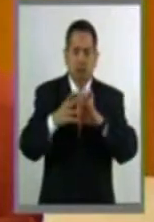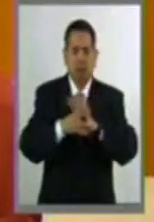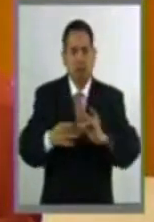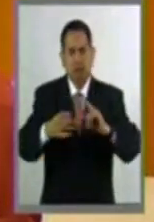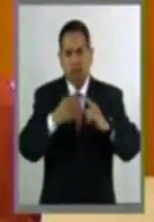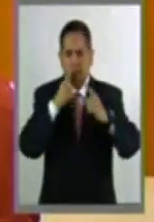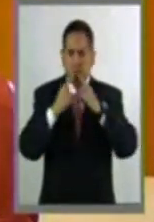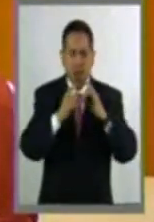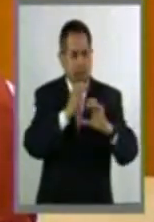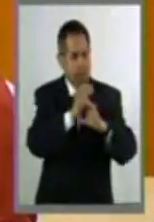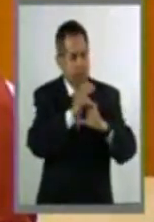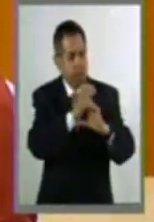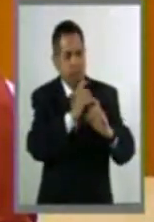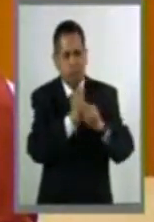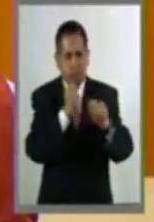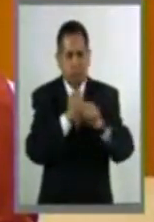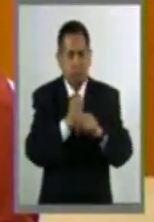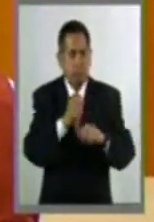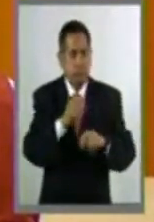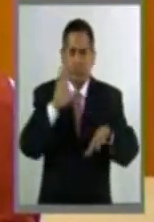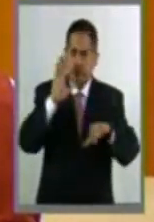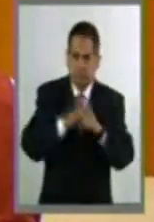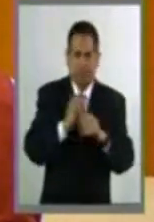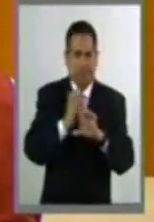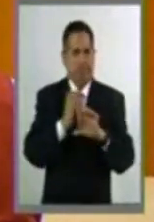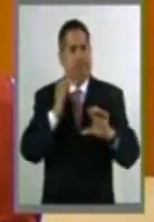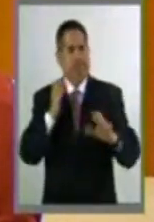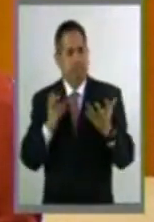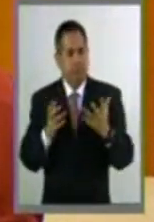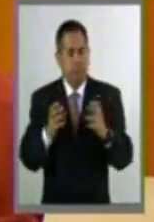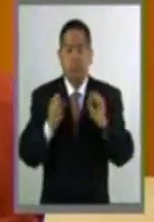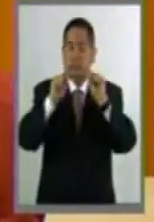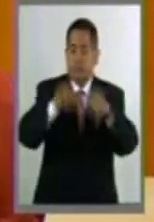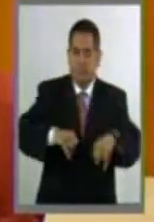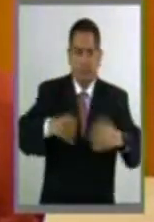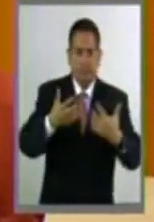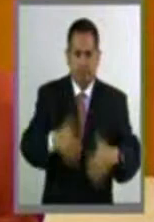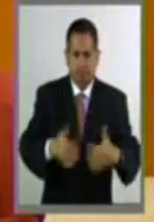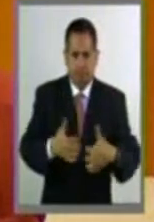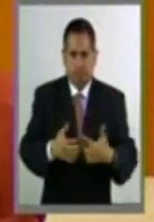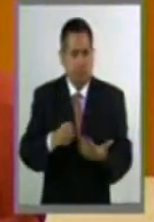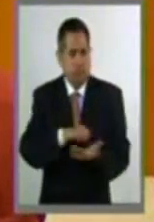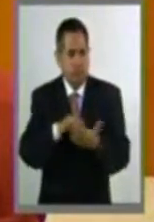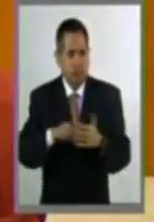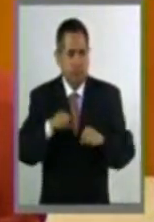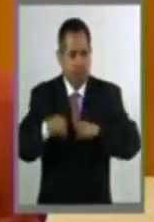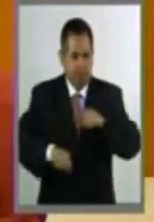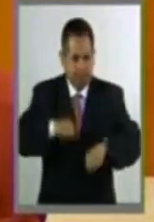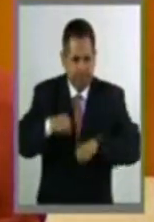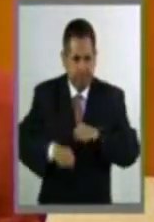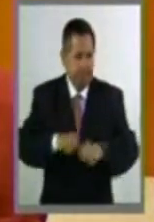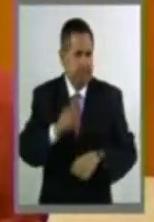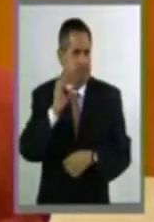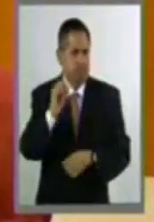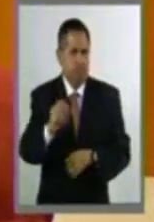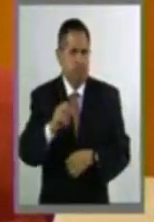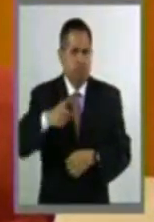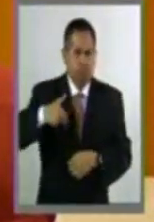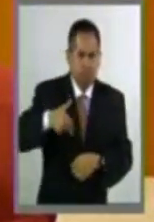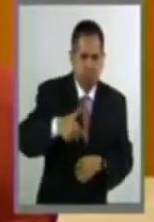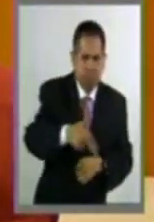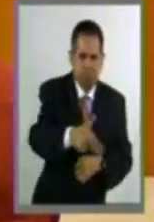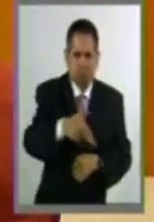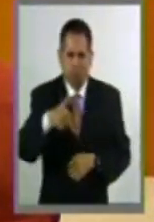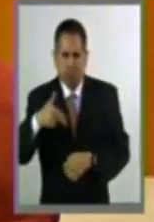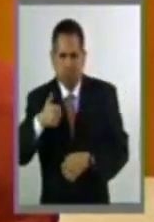el transporte público masivo y las no motorizadas, como el uso de la bicicleta o simplemente el caminar.